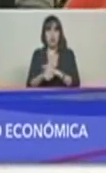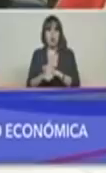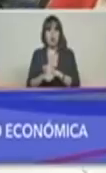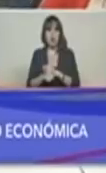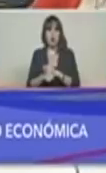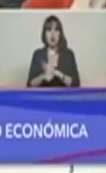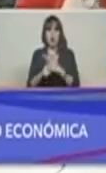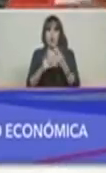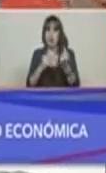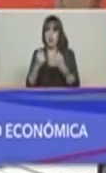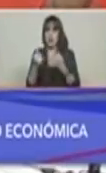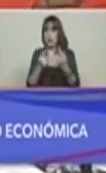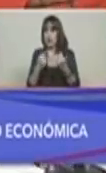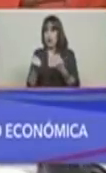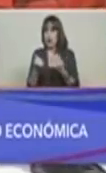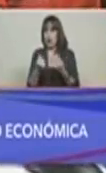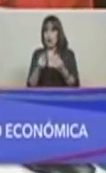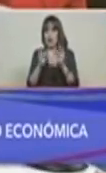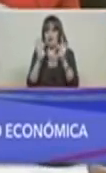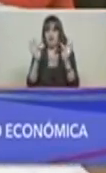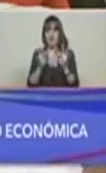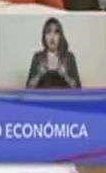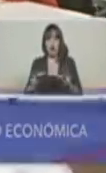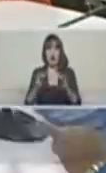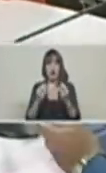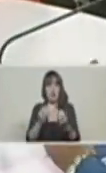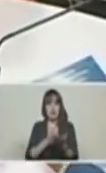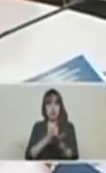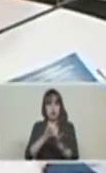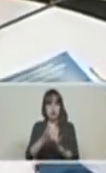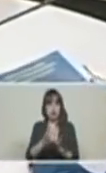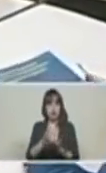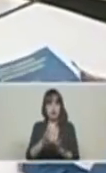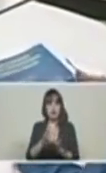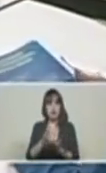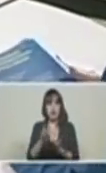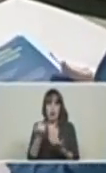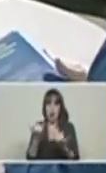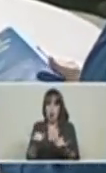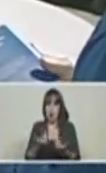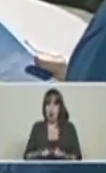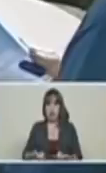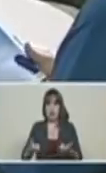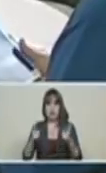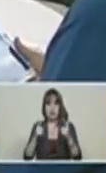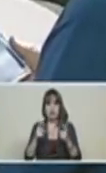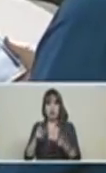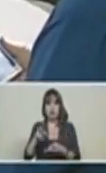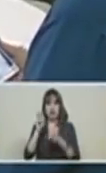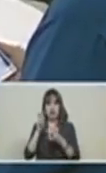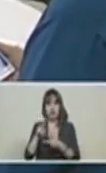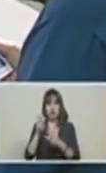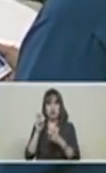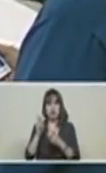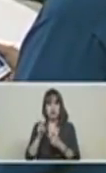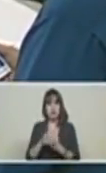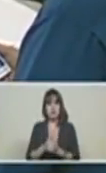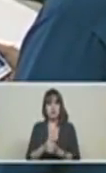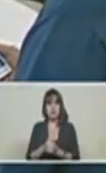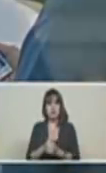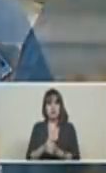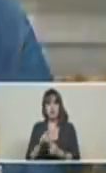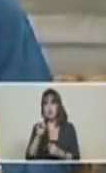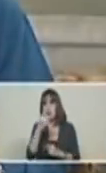presentó, la aprobación en tiempo récord, lo cual no ha permitido la recaudación en los